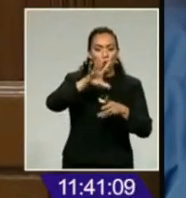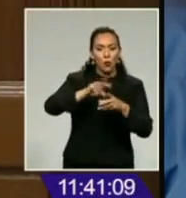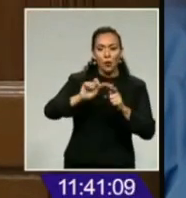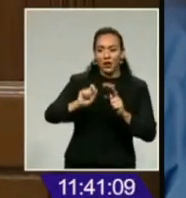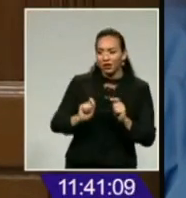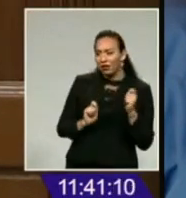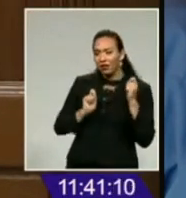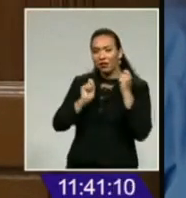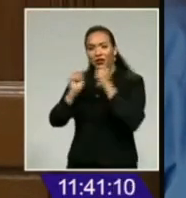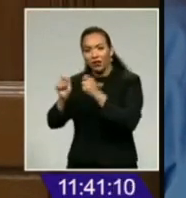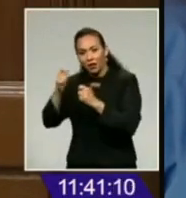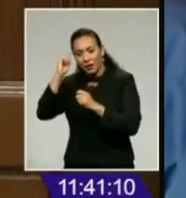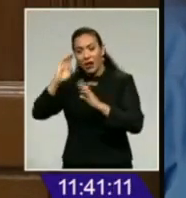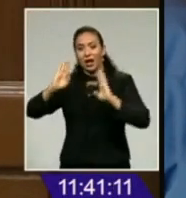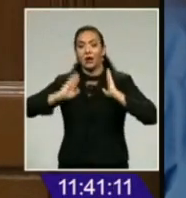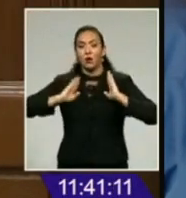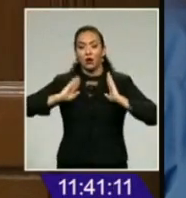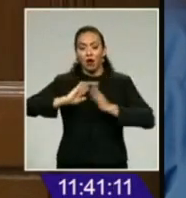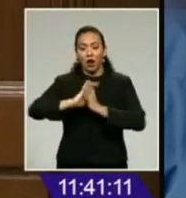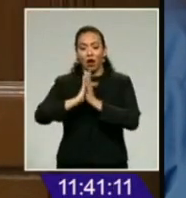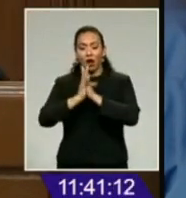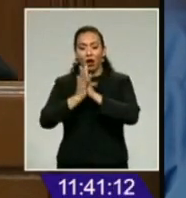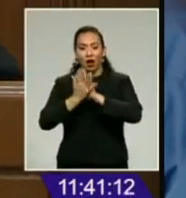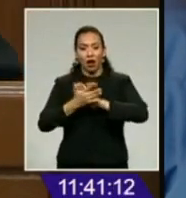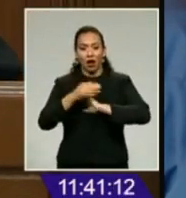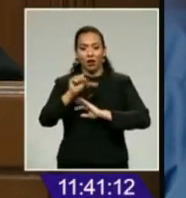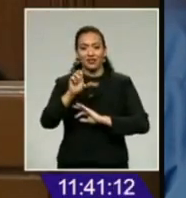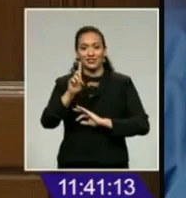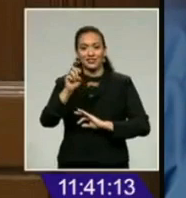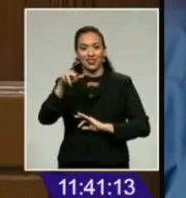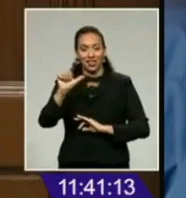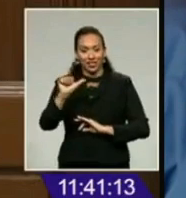Guardia Nacional a la Secretaría de la Defensa Nacional.